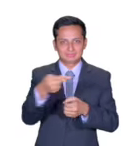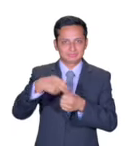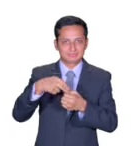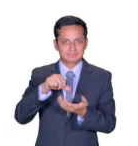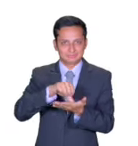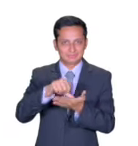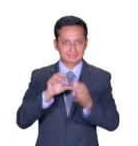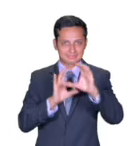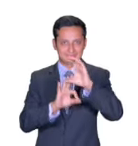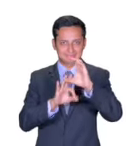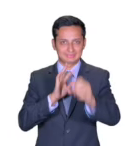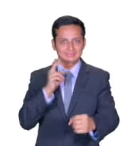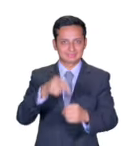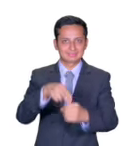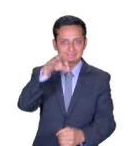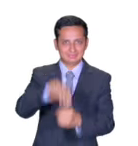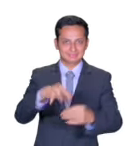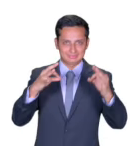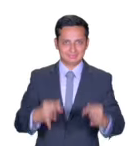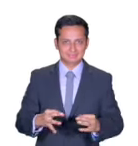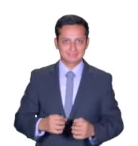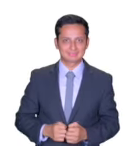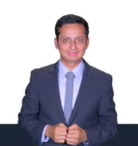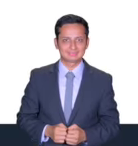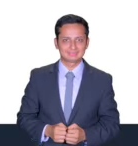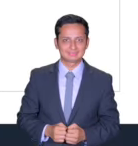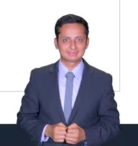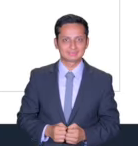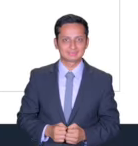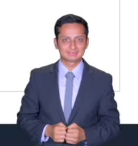Consejo de Participación Ciudadana y Control Social.